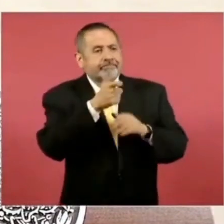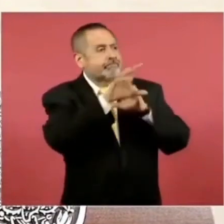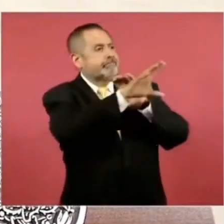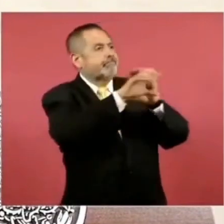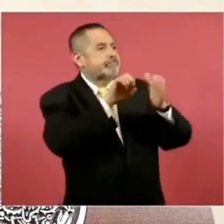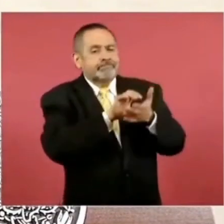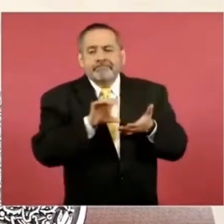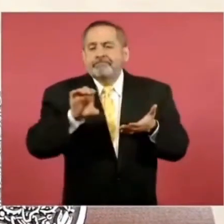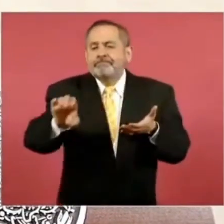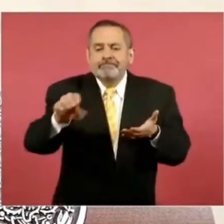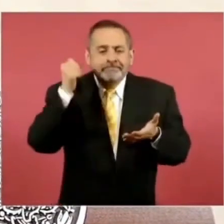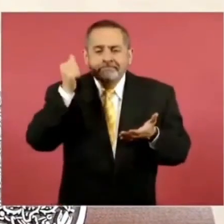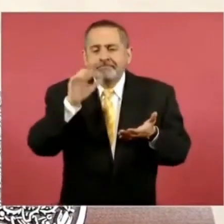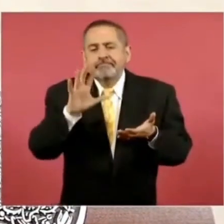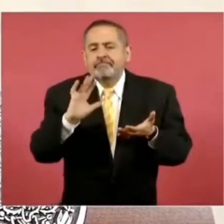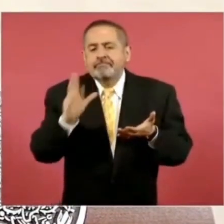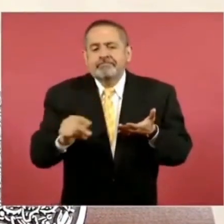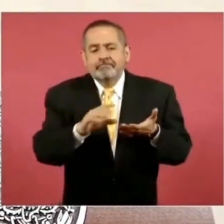de